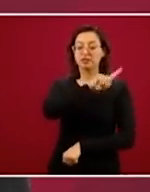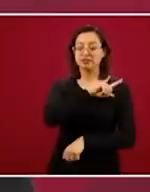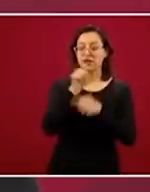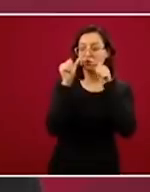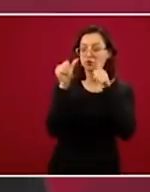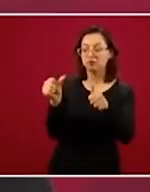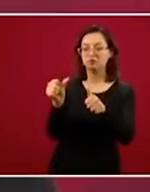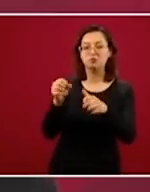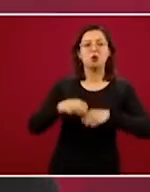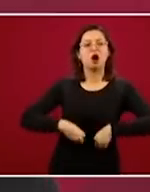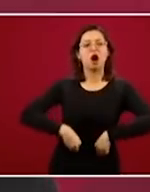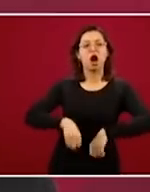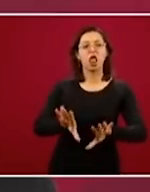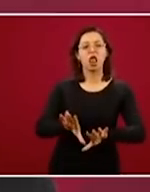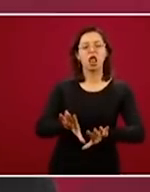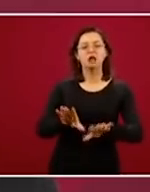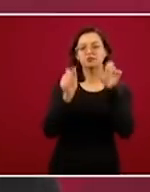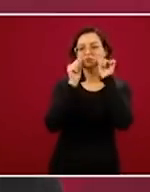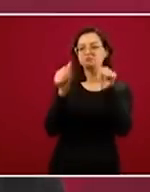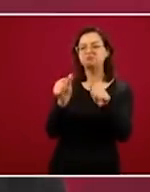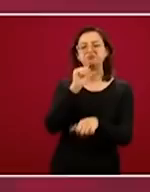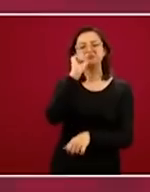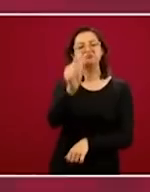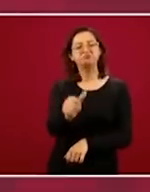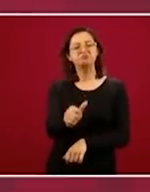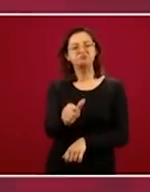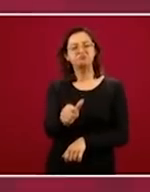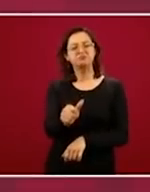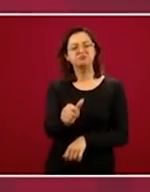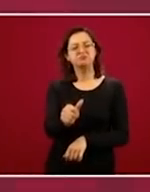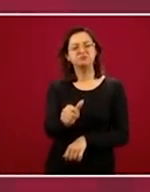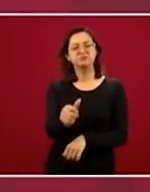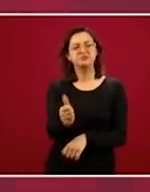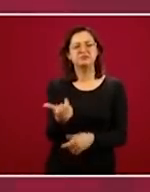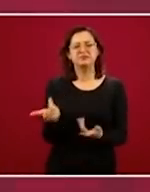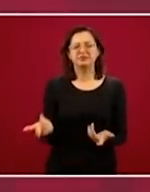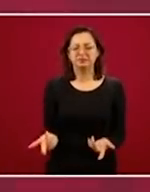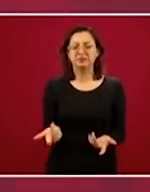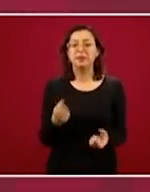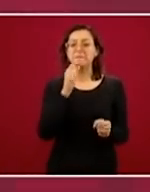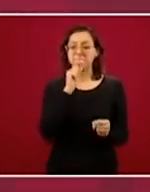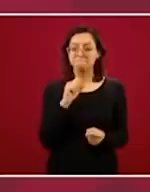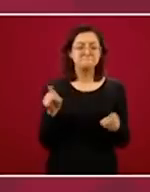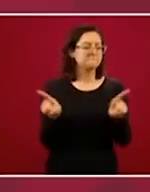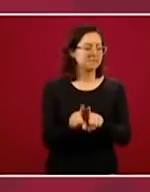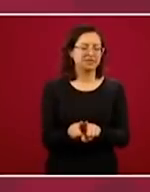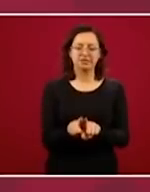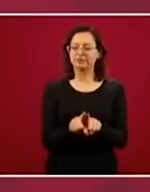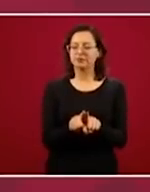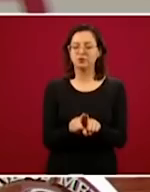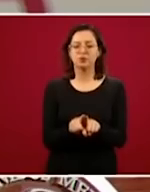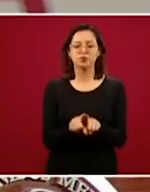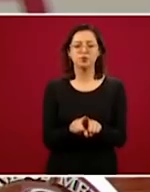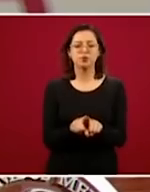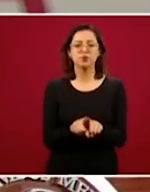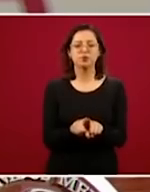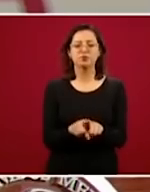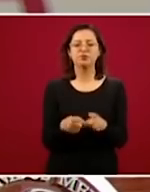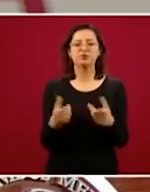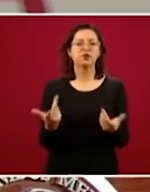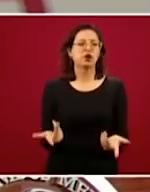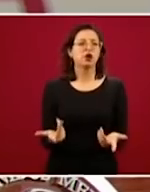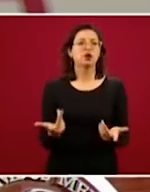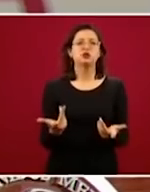atención médica como se abandonó también lo